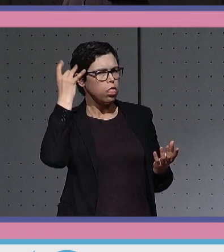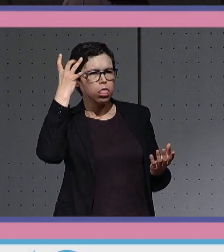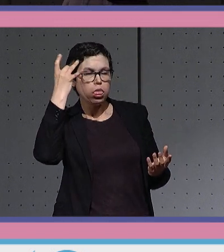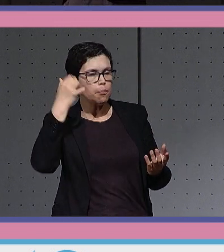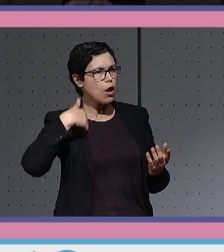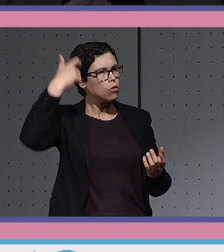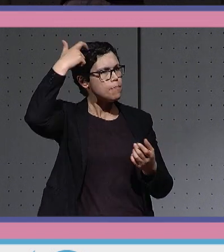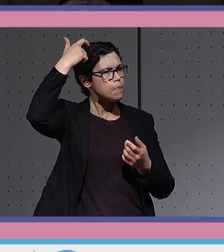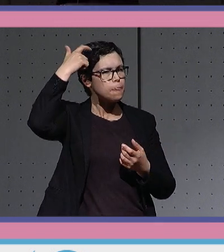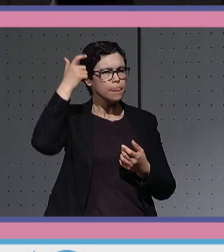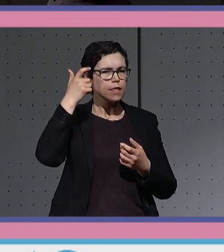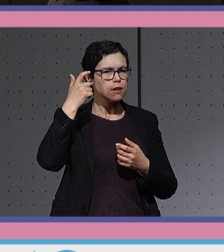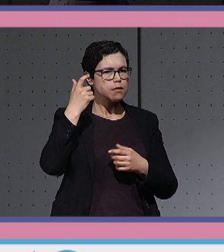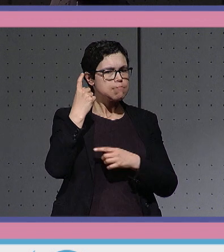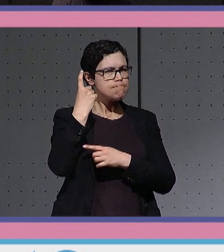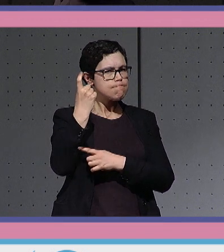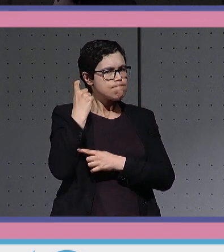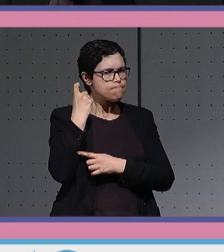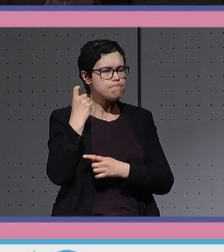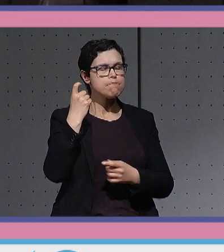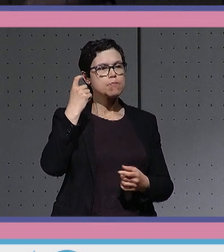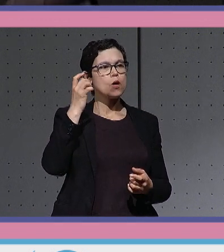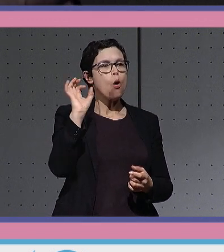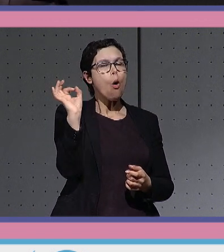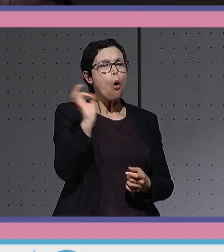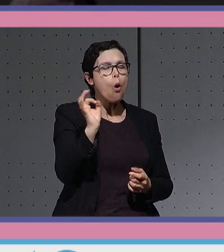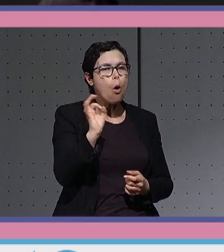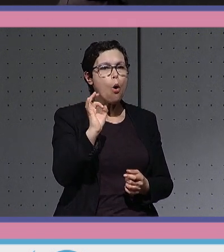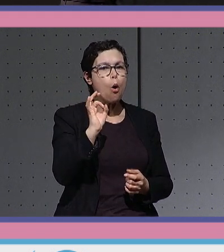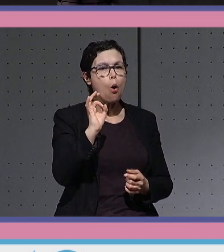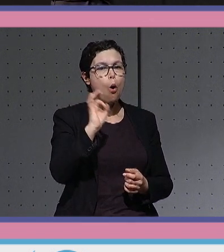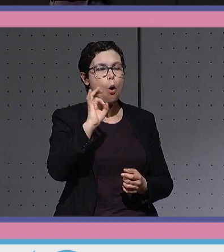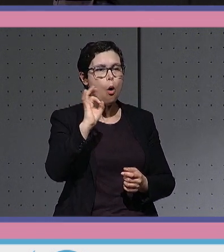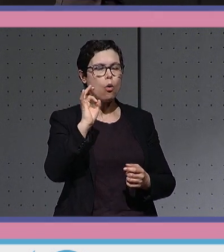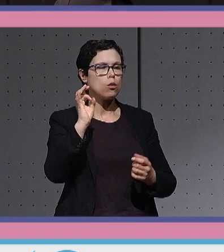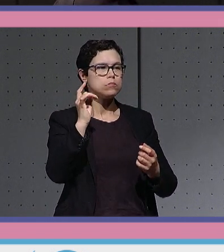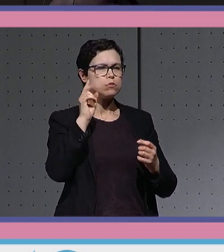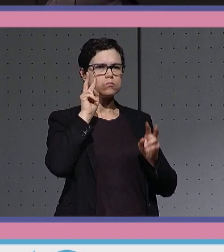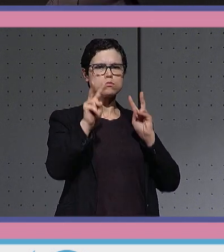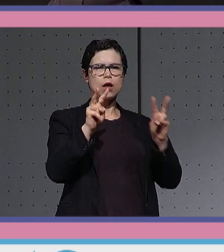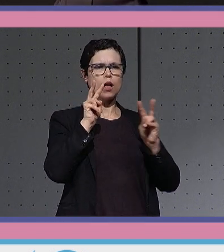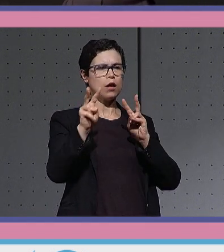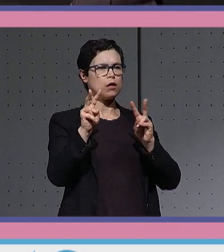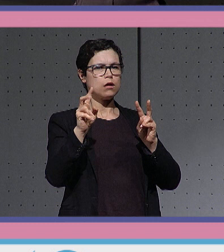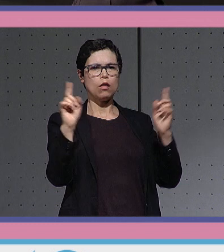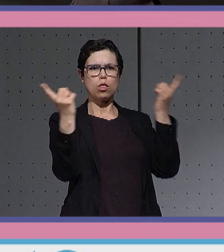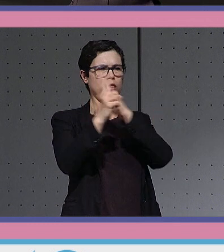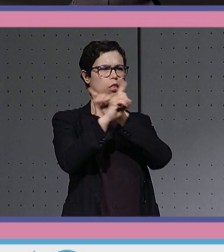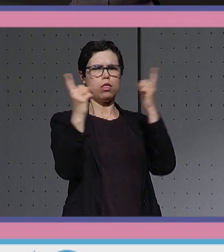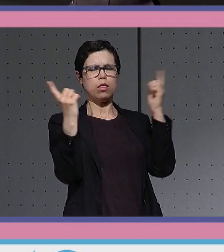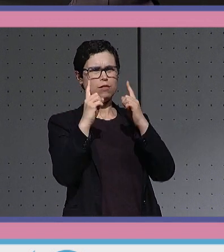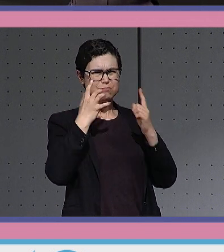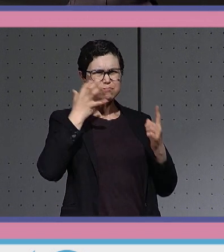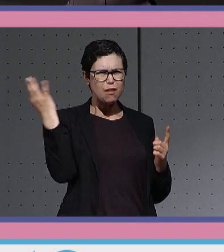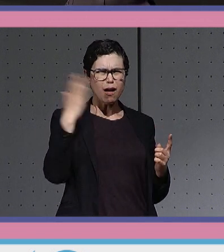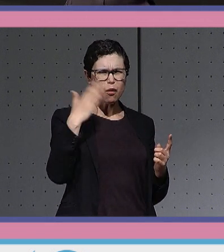que toma como ciertas, o con percepciones inexistentes que uno tiene. La mayor